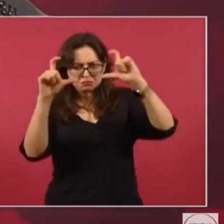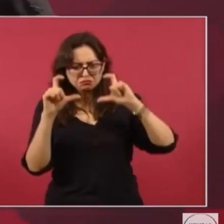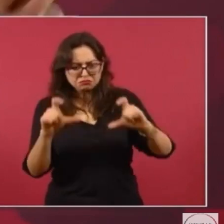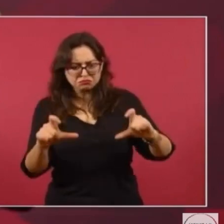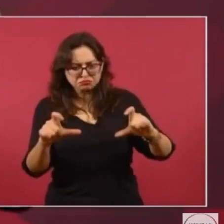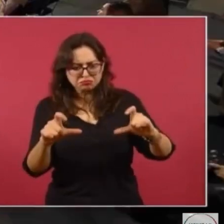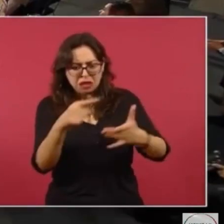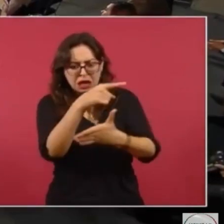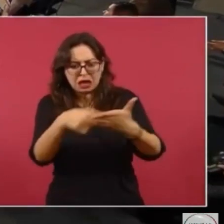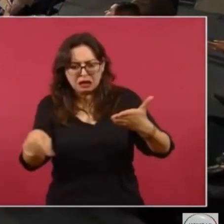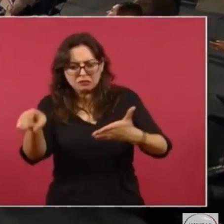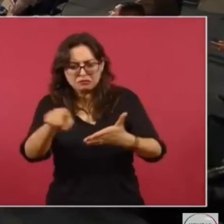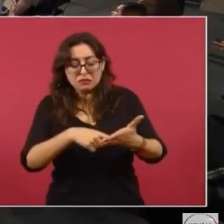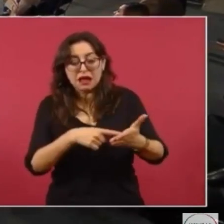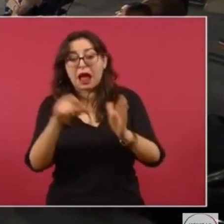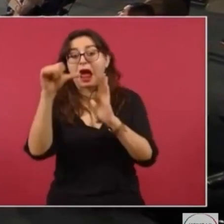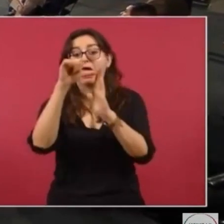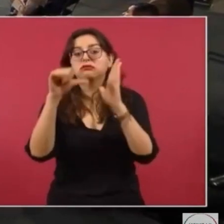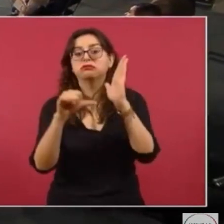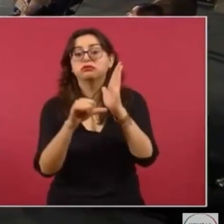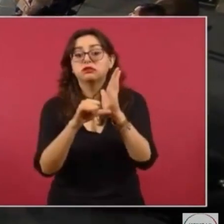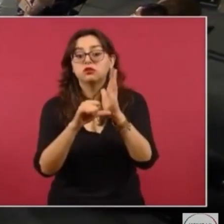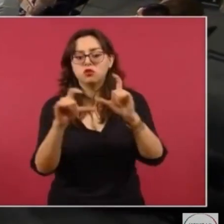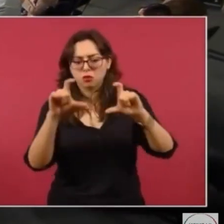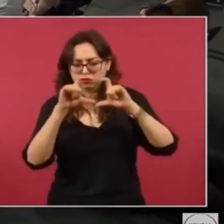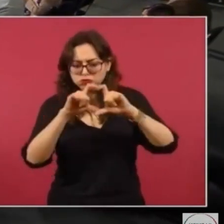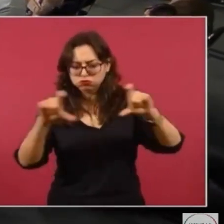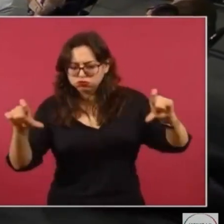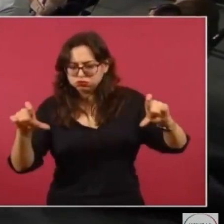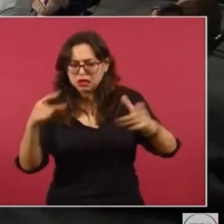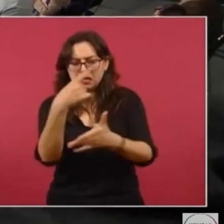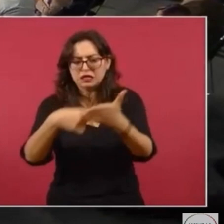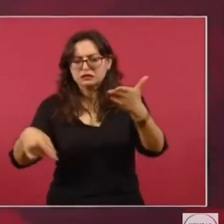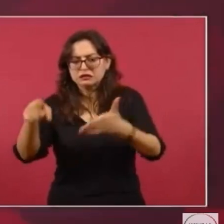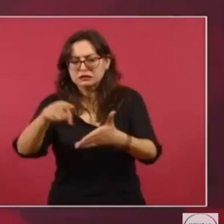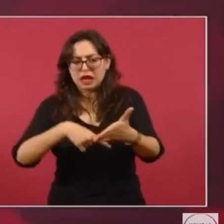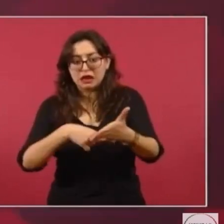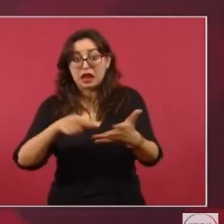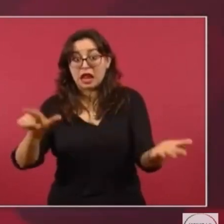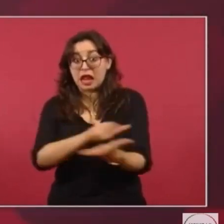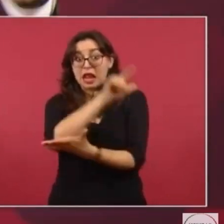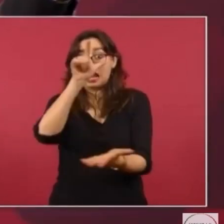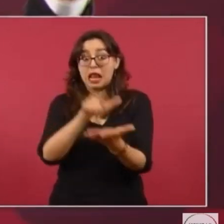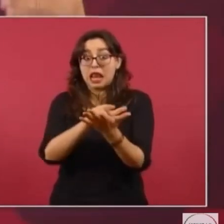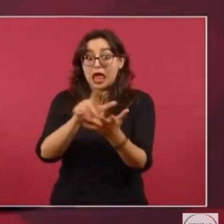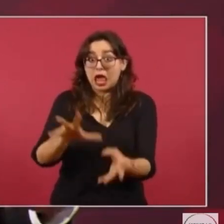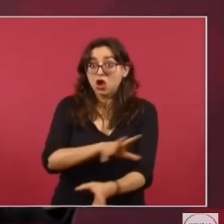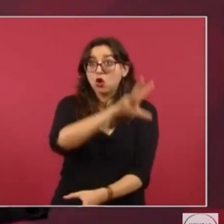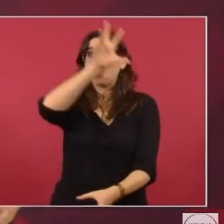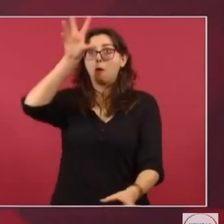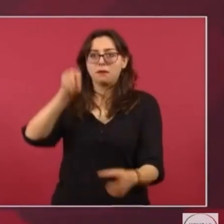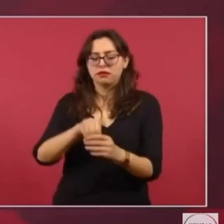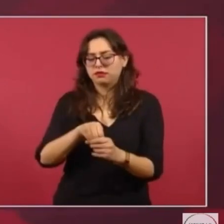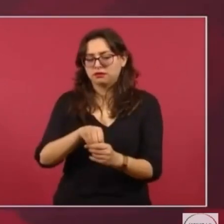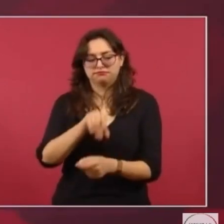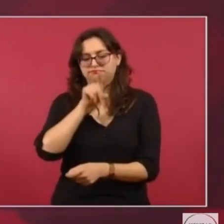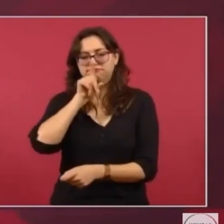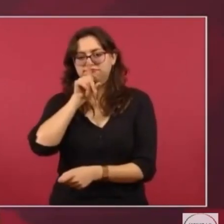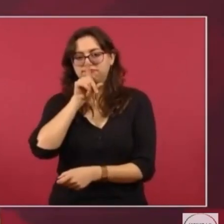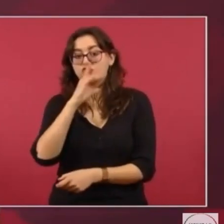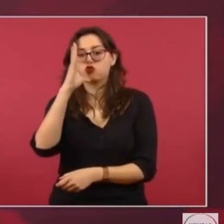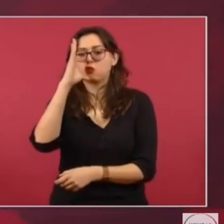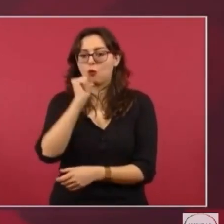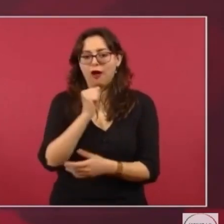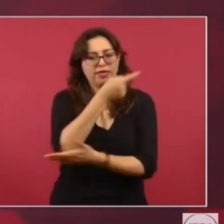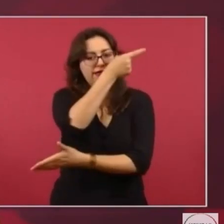no significa, ¿sí?, invalidar la ley en su conjunto. Es más, así lo tienen que hacer. Tienen